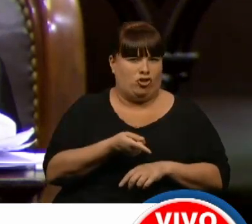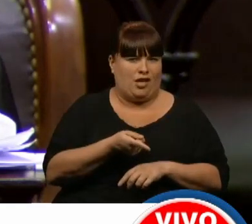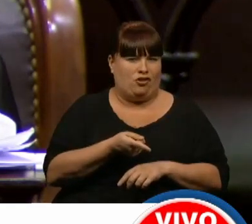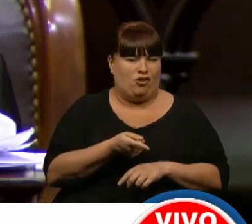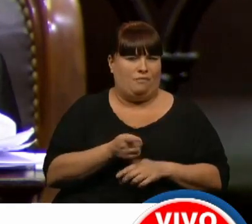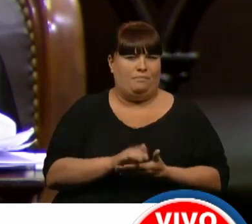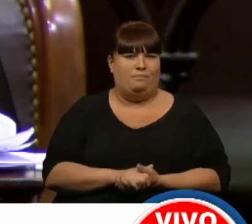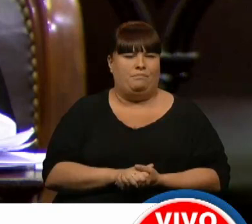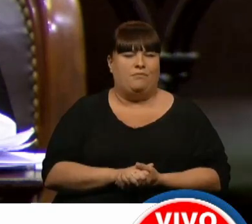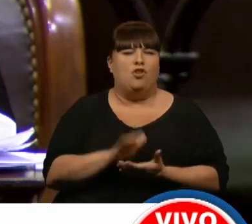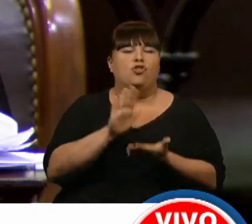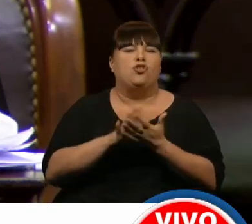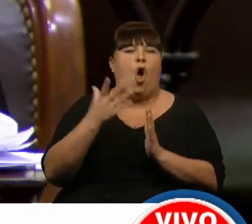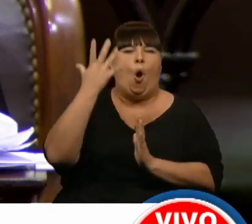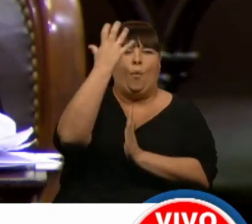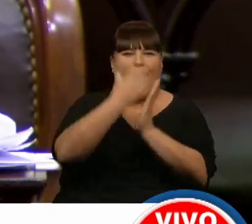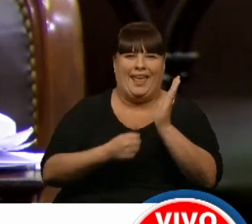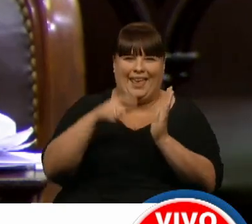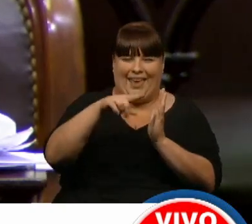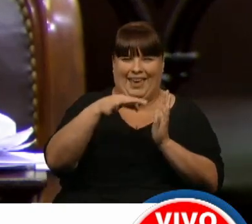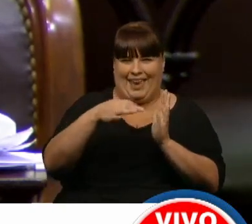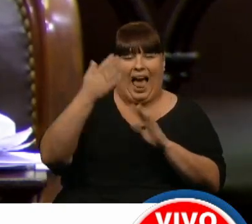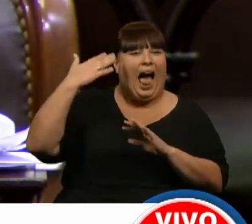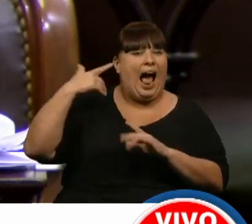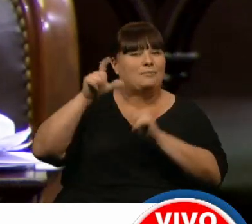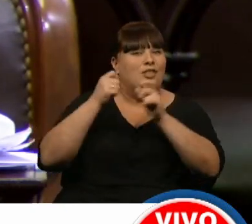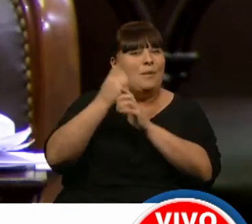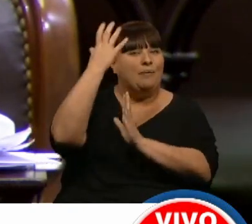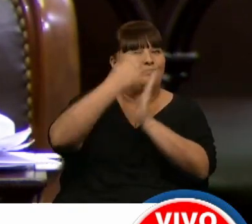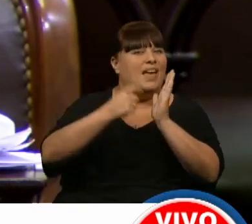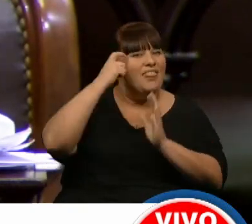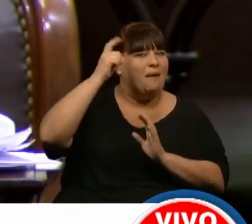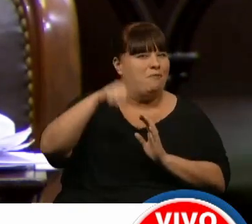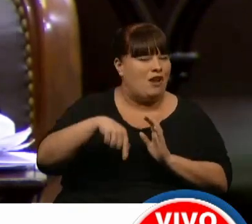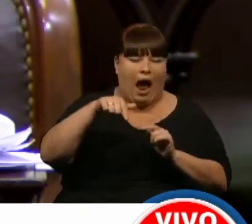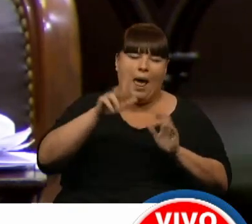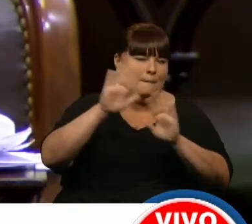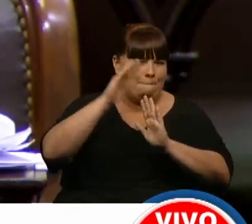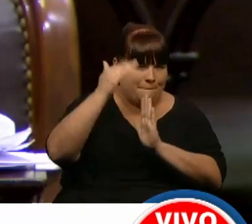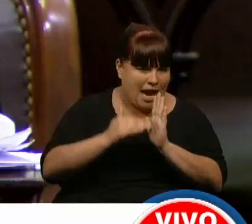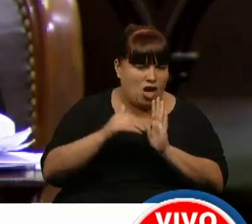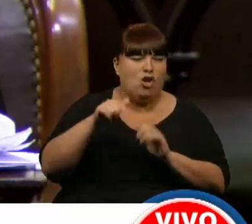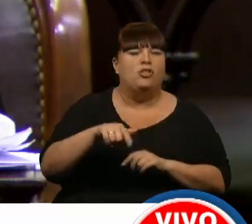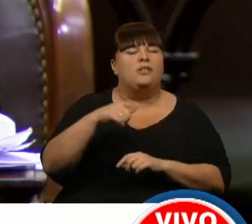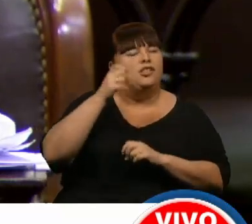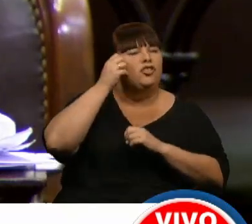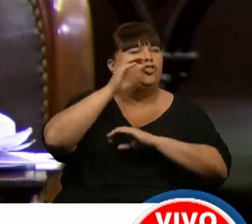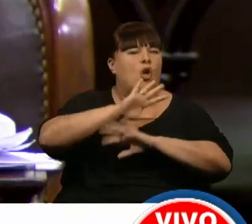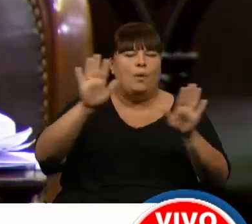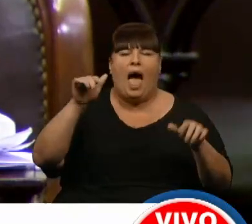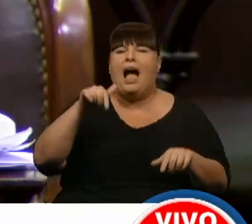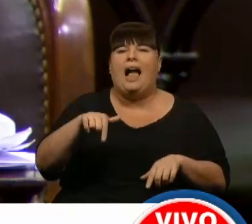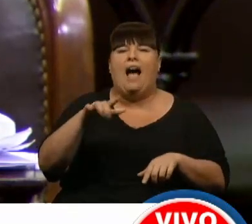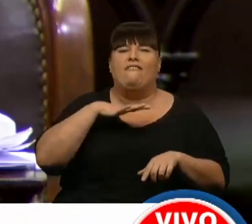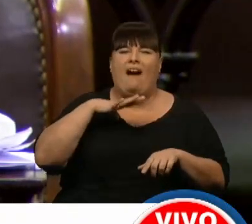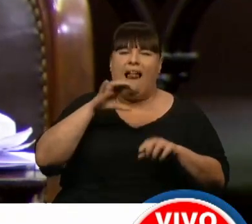10% el aporte que hacían los trabajadores. Y nos olvidamos rápidamente, y acá no